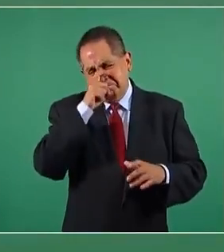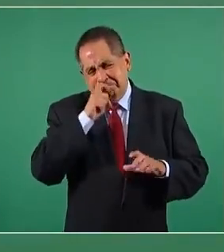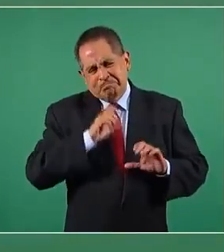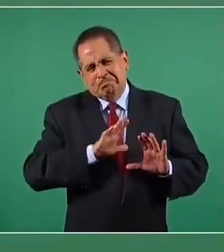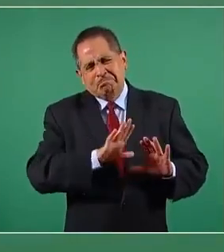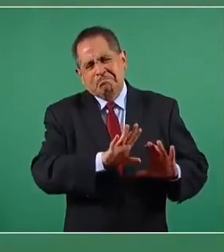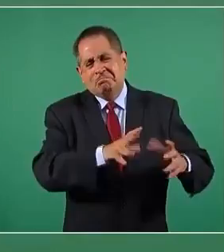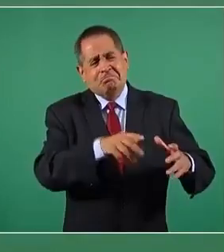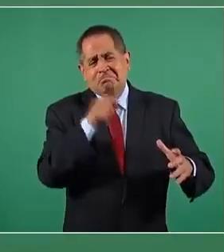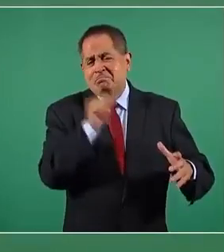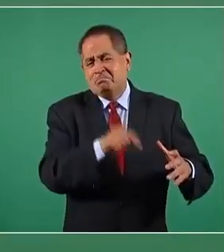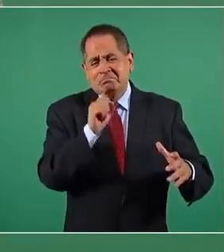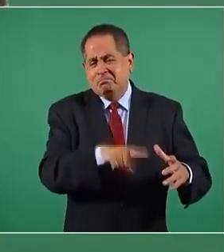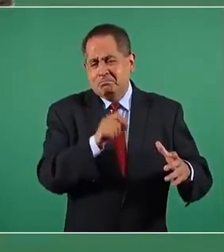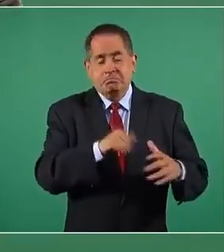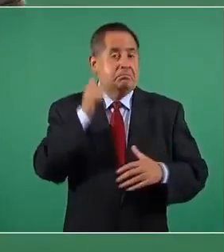conservador, que siempre